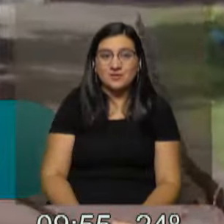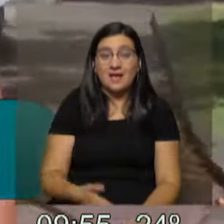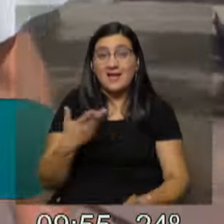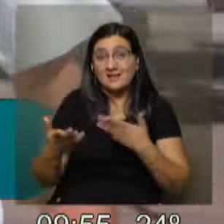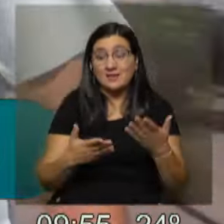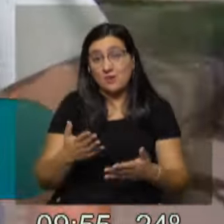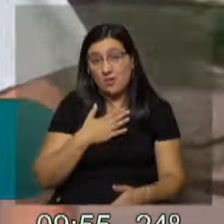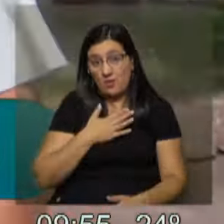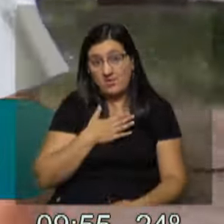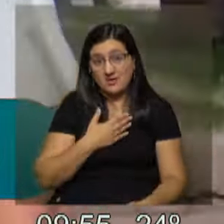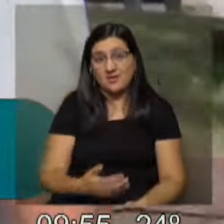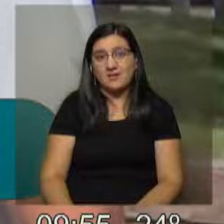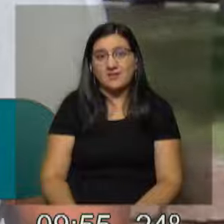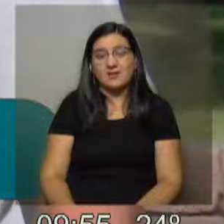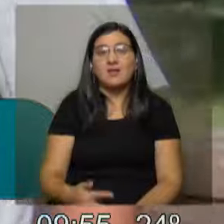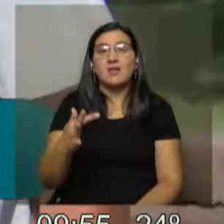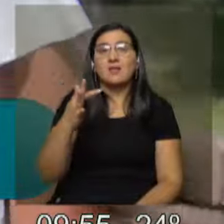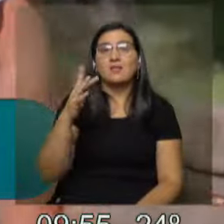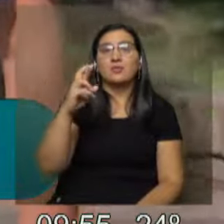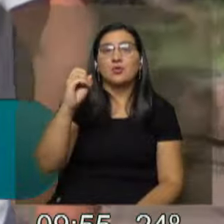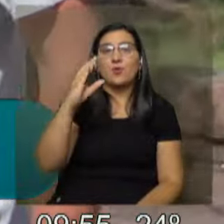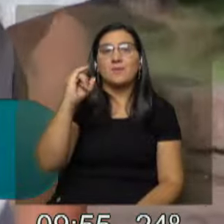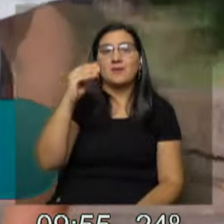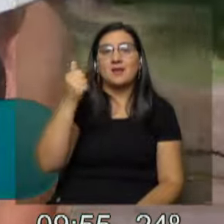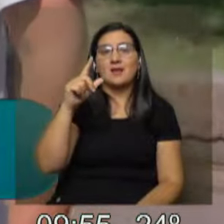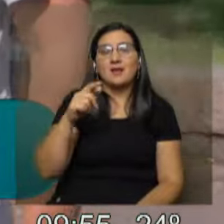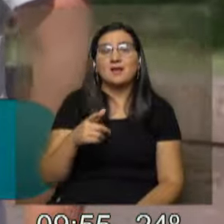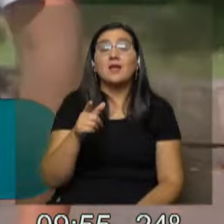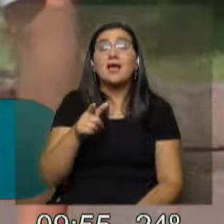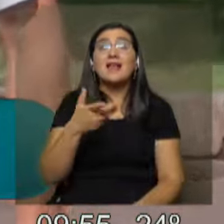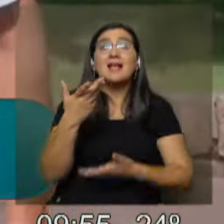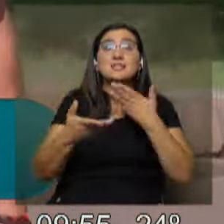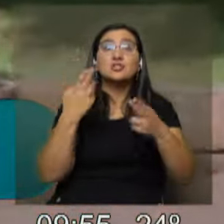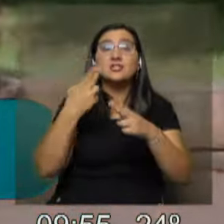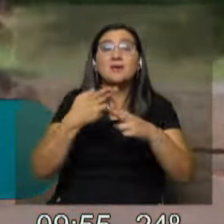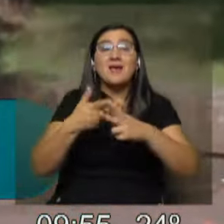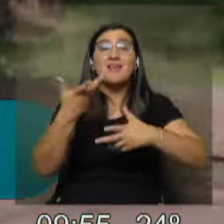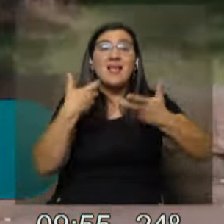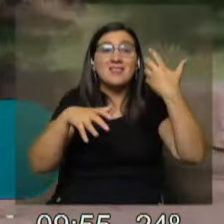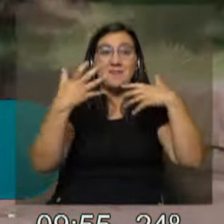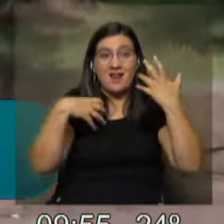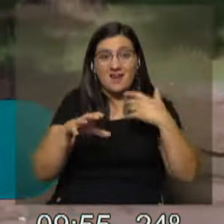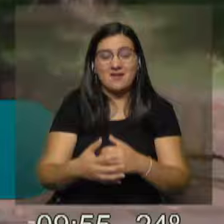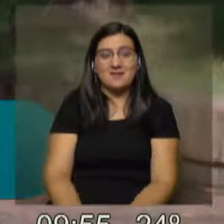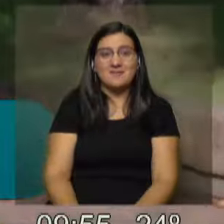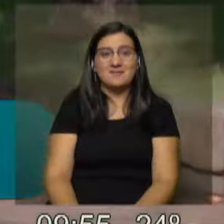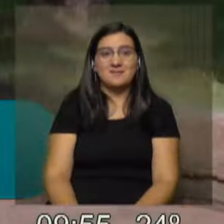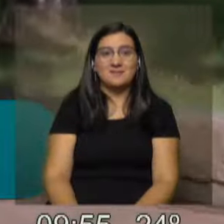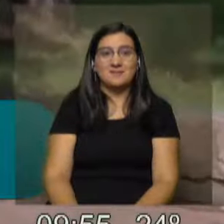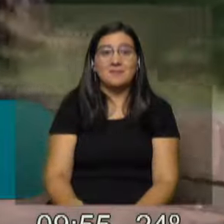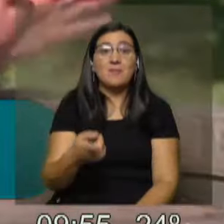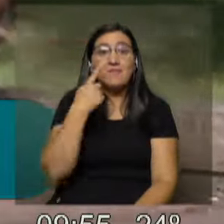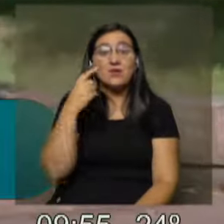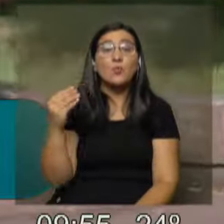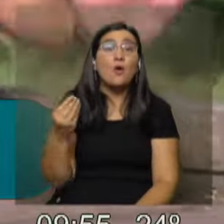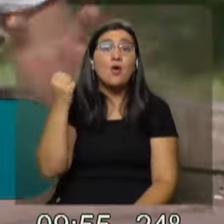nuestra. Vamos a cantar una de claro, claro. Tropical. Vamos a salir una de esas. Vamos a cantar El Animal para toda la gente acá y para toda la gente del bondi. Vamos qué a ver lindo. Qué bondi viene.